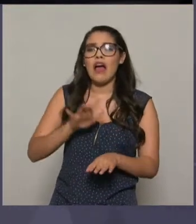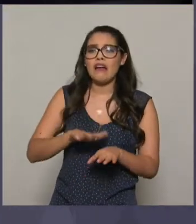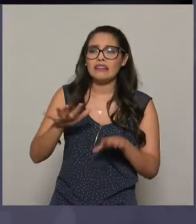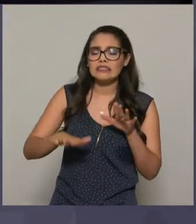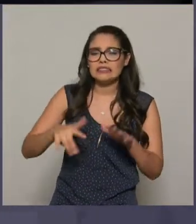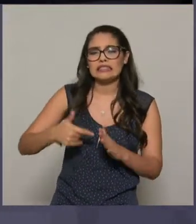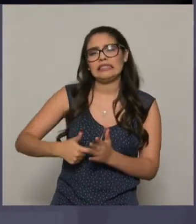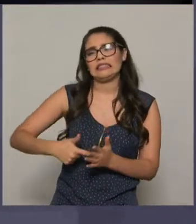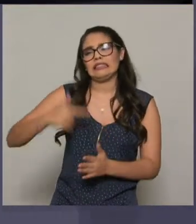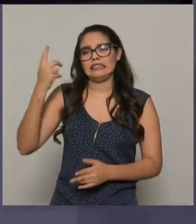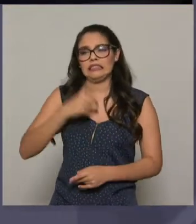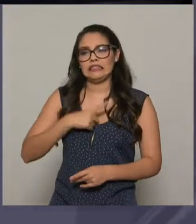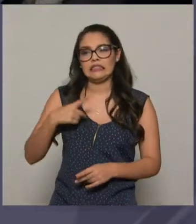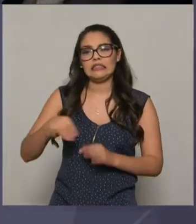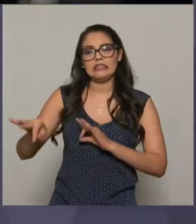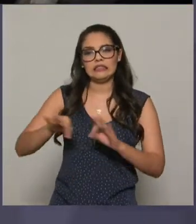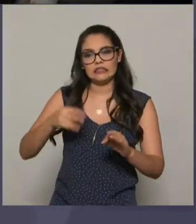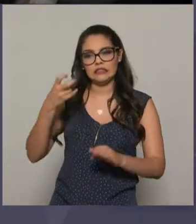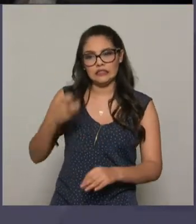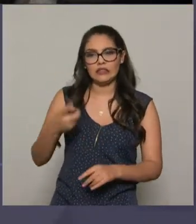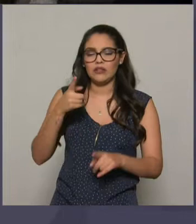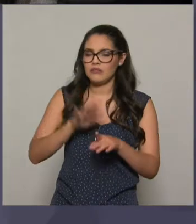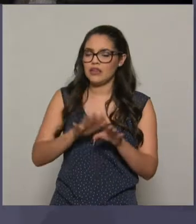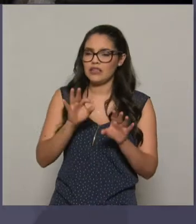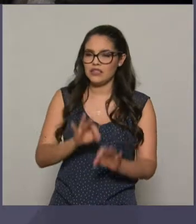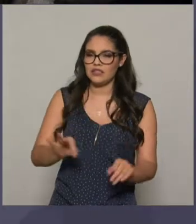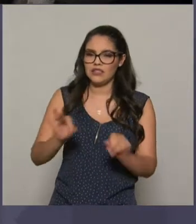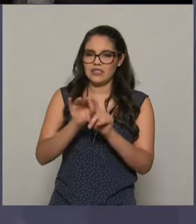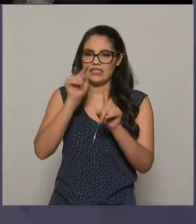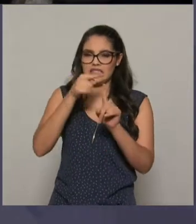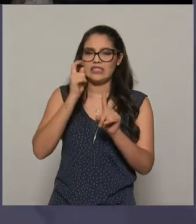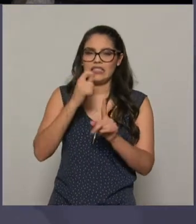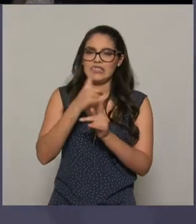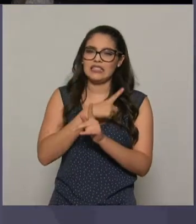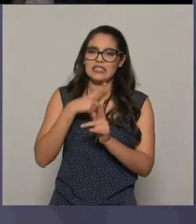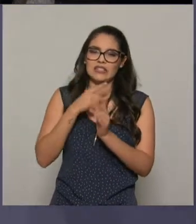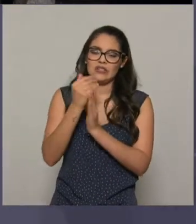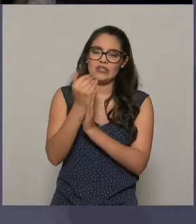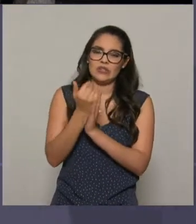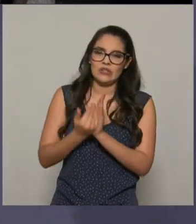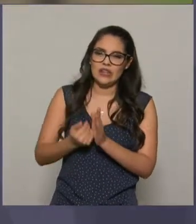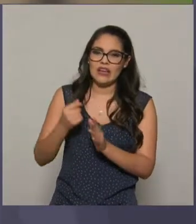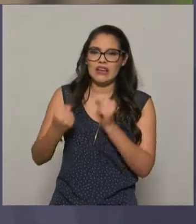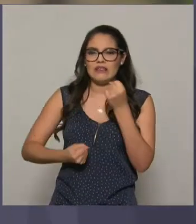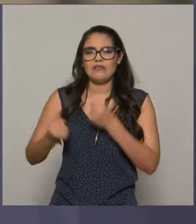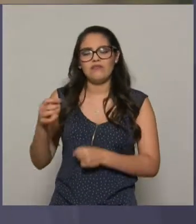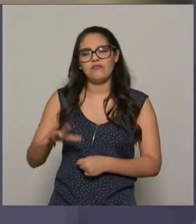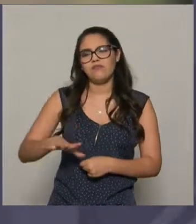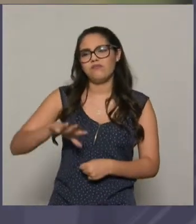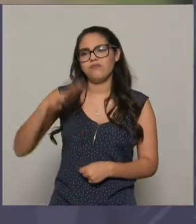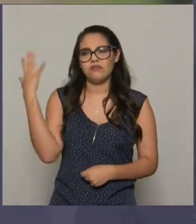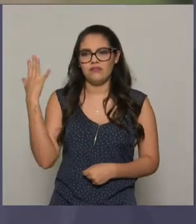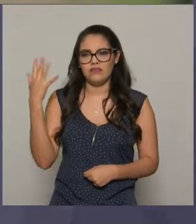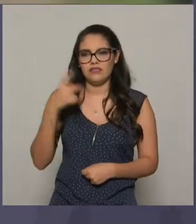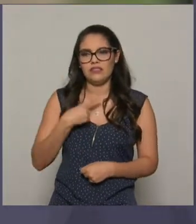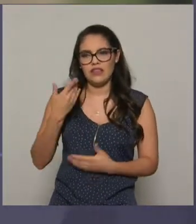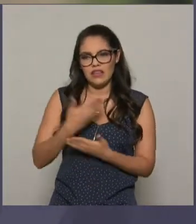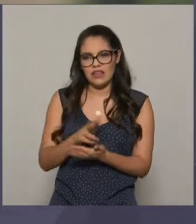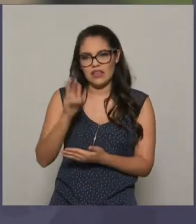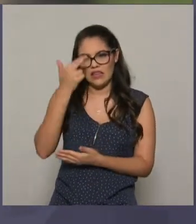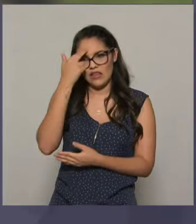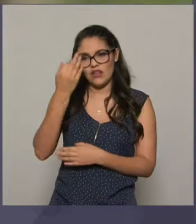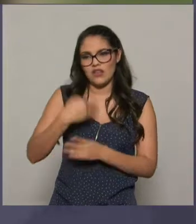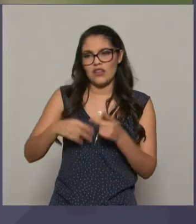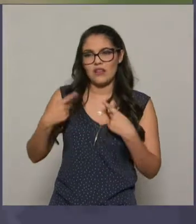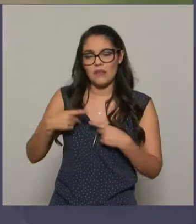y es donde tenemos que trabajar. Un elemento fundamental para reducir la gravedad de los hechos de tránsito es la velocidad. Ajá. Hay que recordarle a todos los que conducen